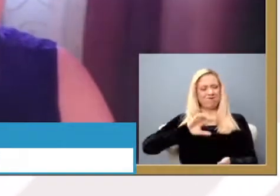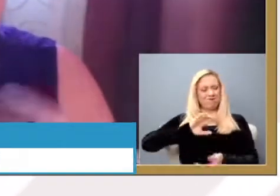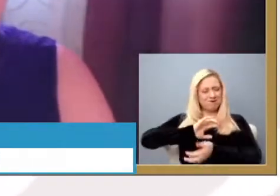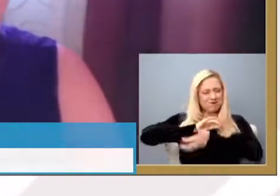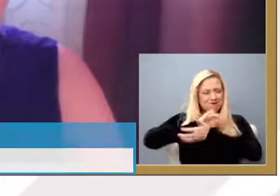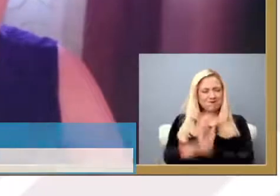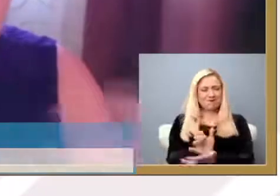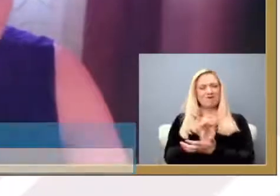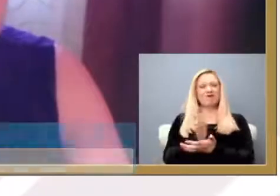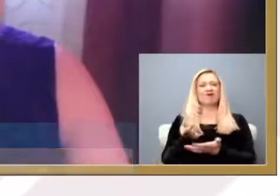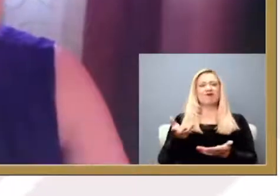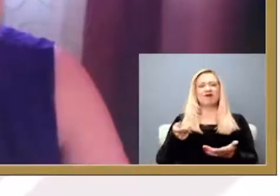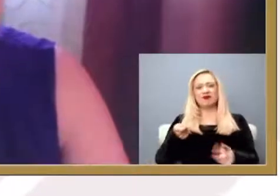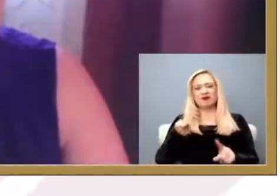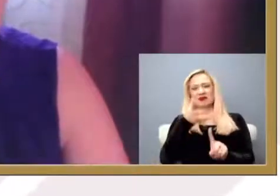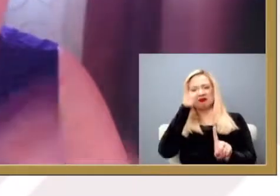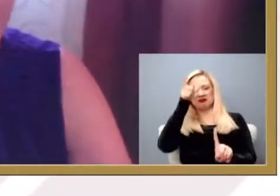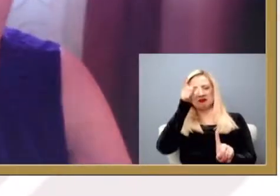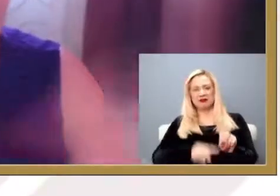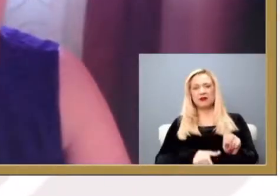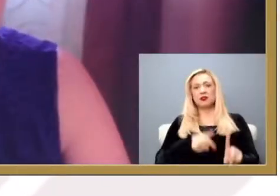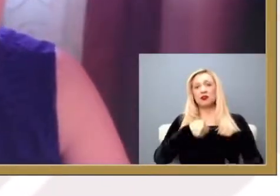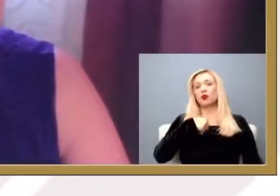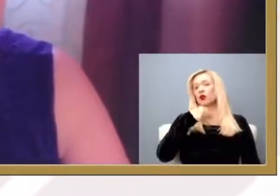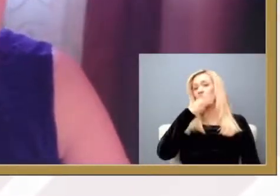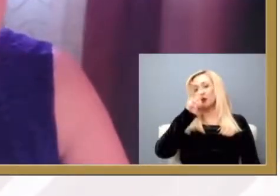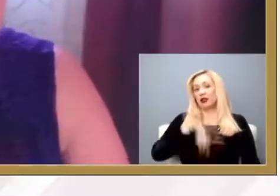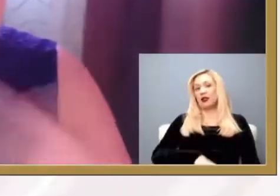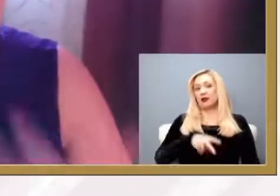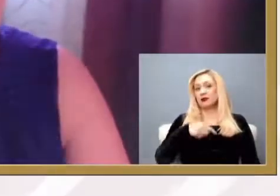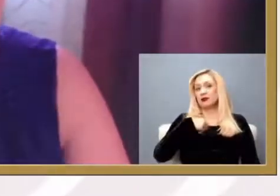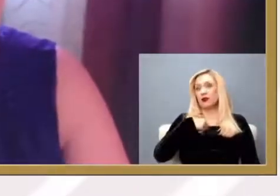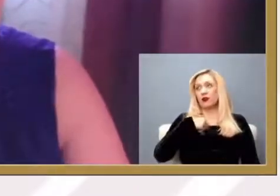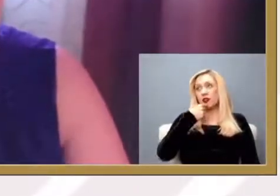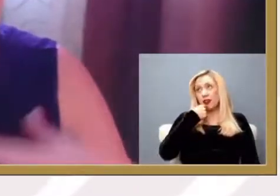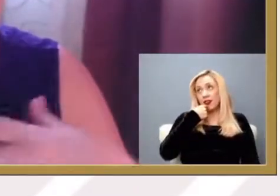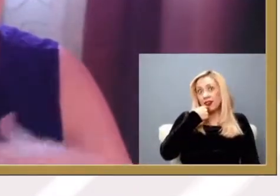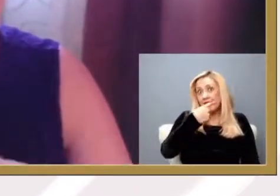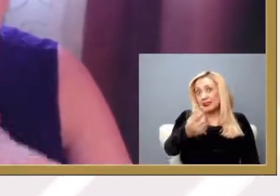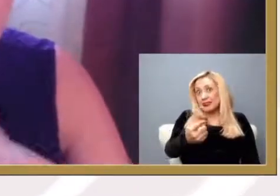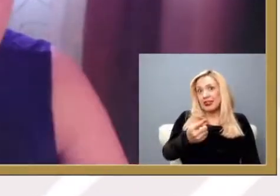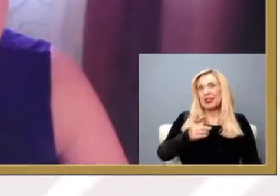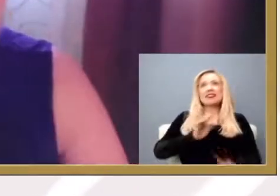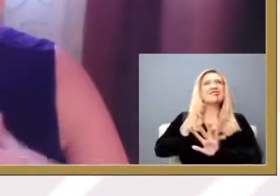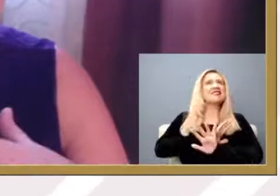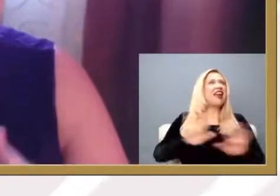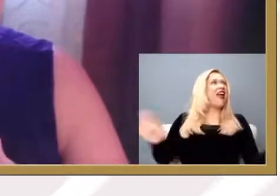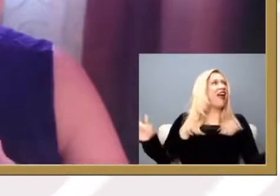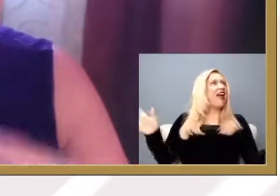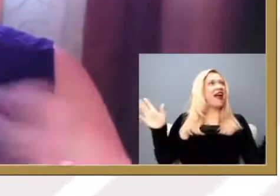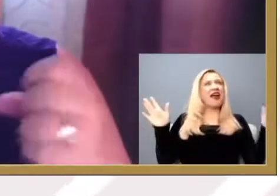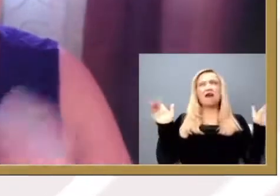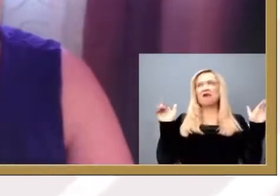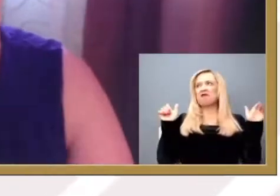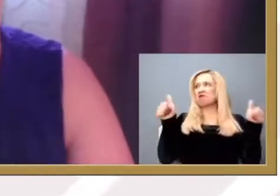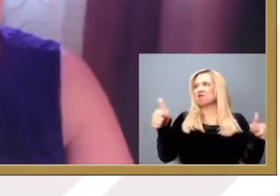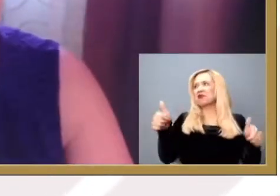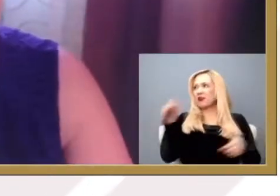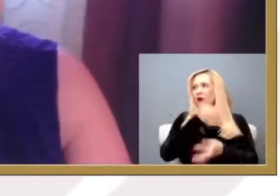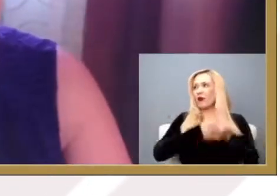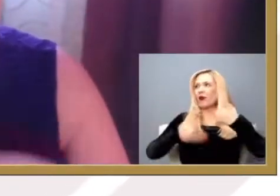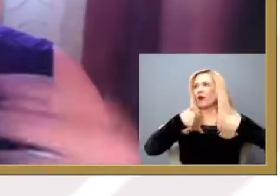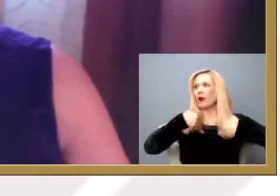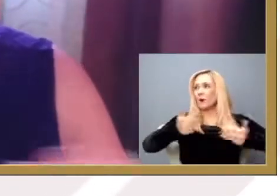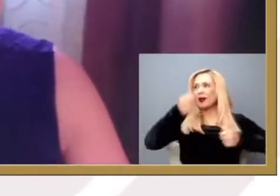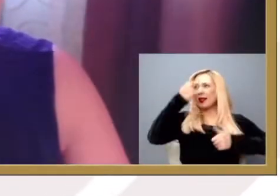que sería mentirles, decirles que ya lo hemos superado, al menos en lo personal. Es algo con lo que vives, aprendes a vivir, y la única diferencia